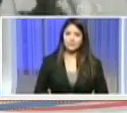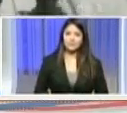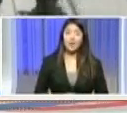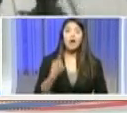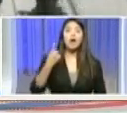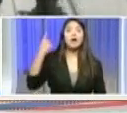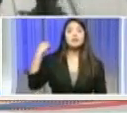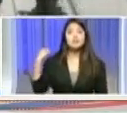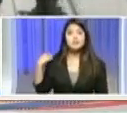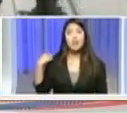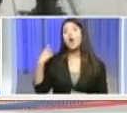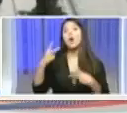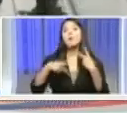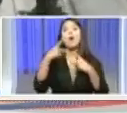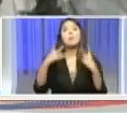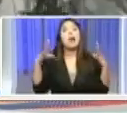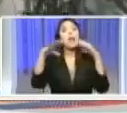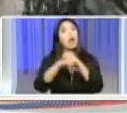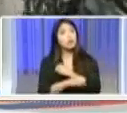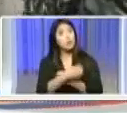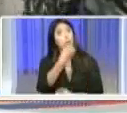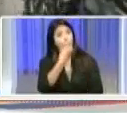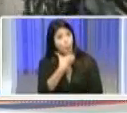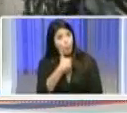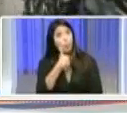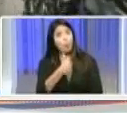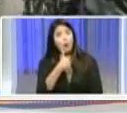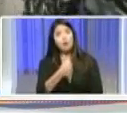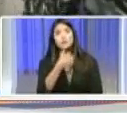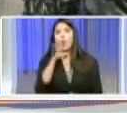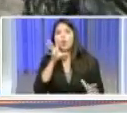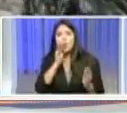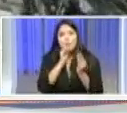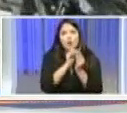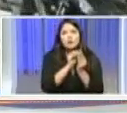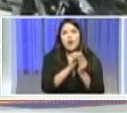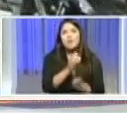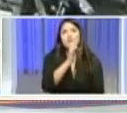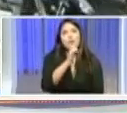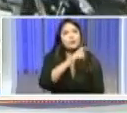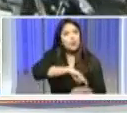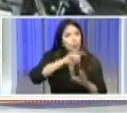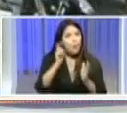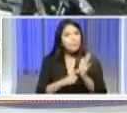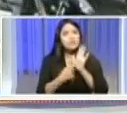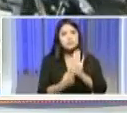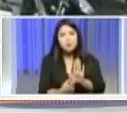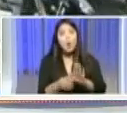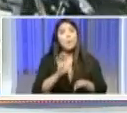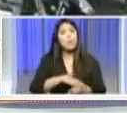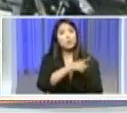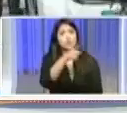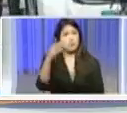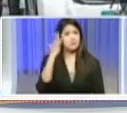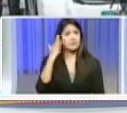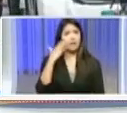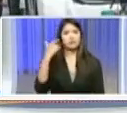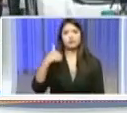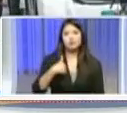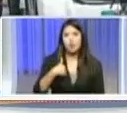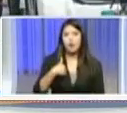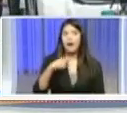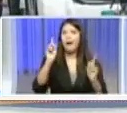Ayer tuvimos un programa en la noche bastante bueno, resumiendo toda esta información, porque ustedes saben que yo soy víctima